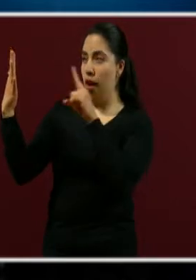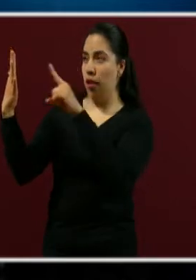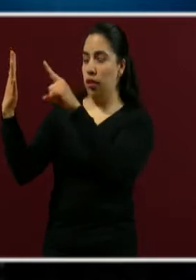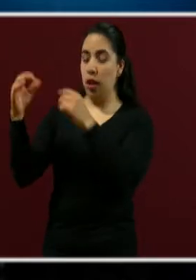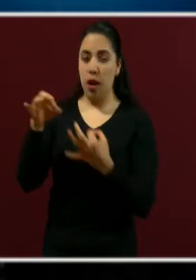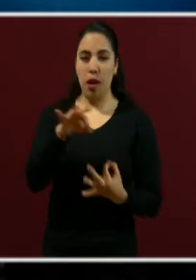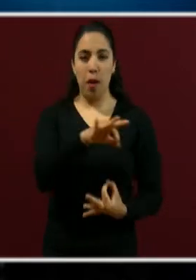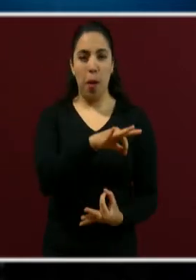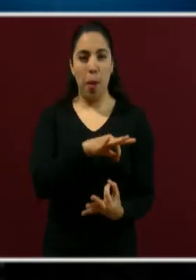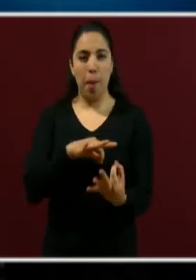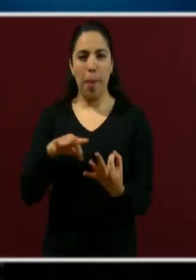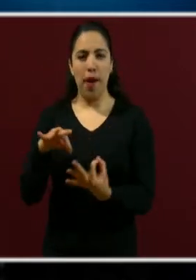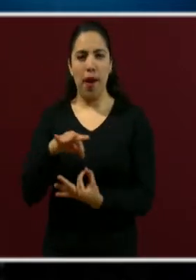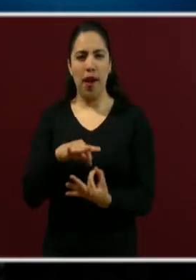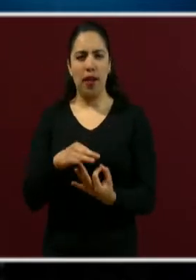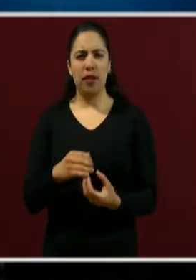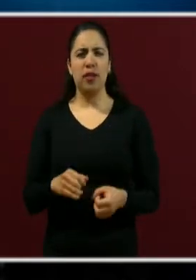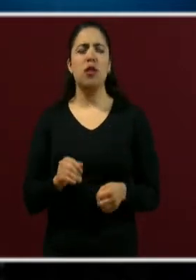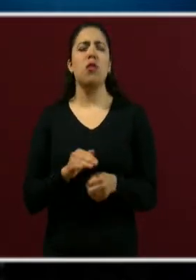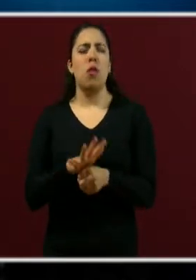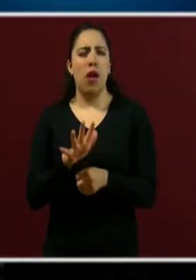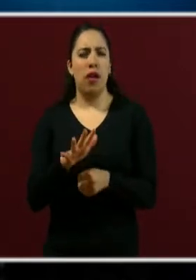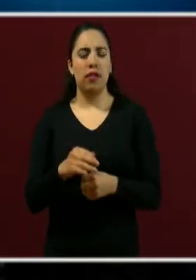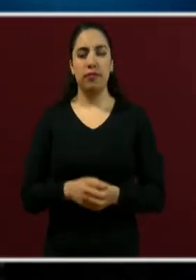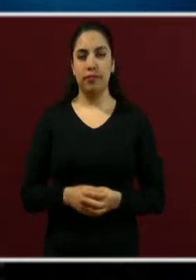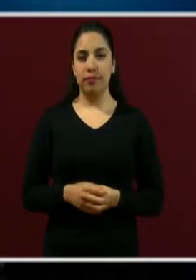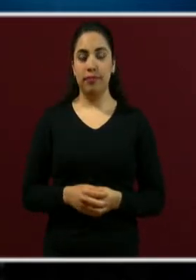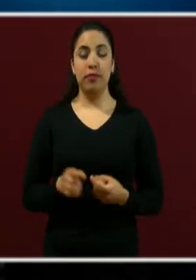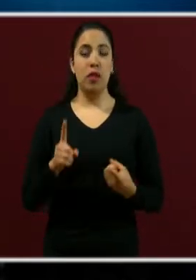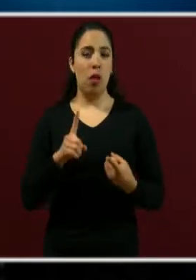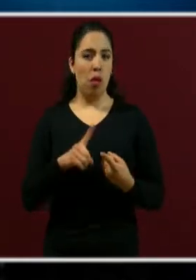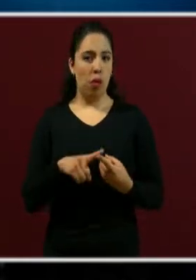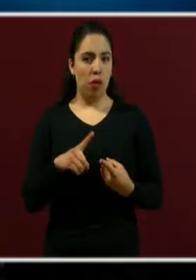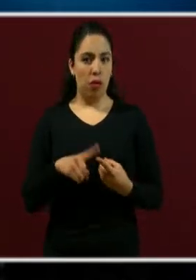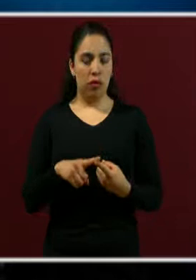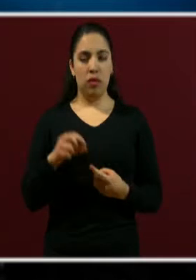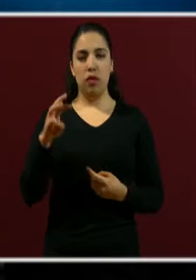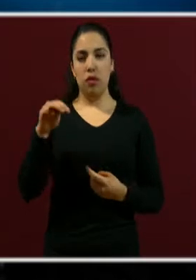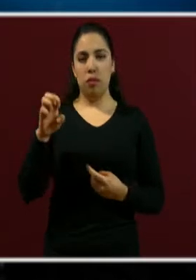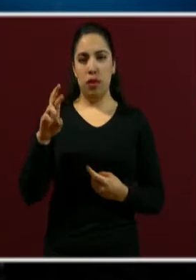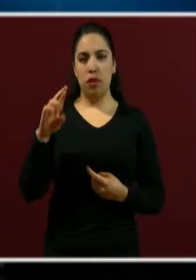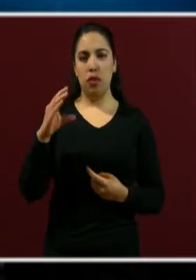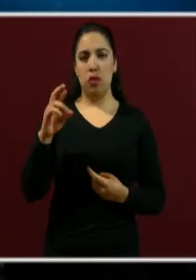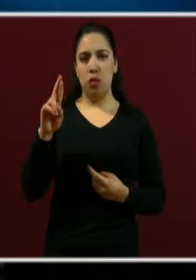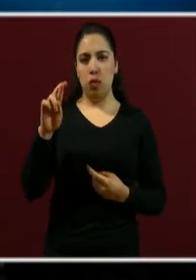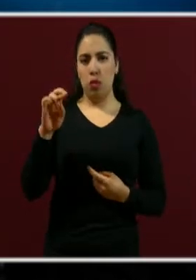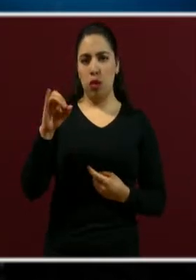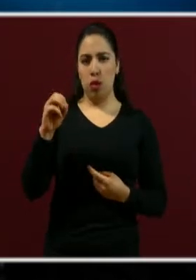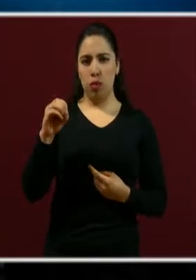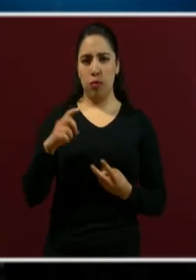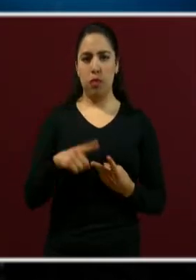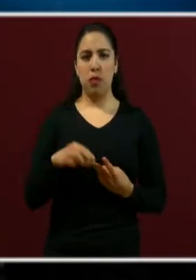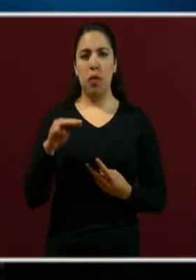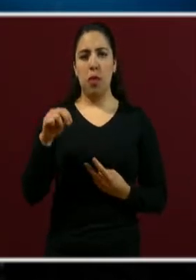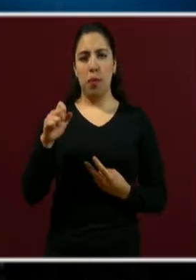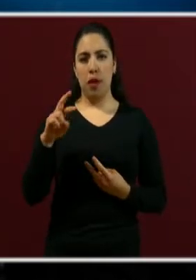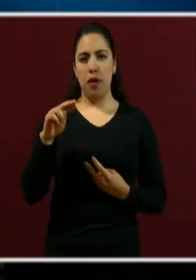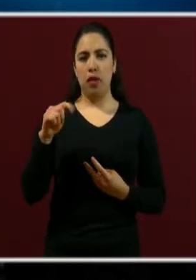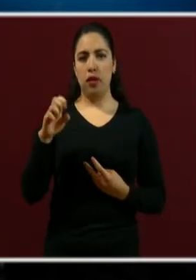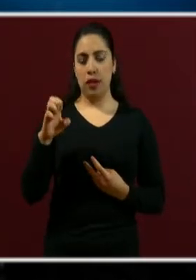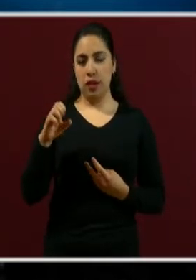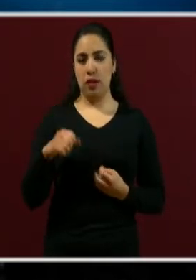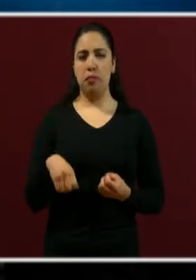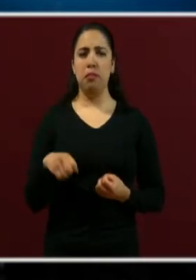los planetas que lo conforman. Tenemos al planeta Mercurio, Marte,